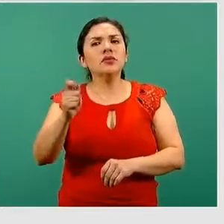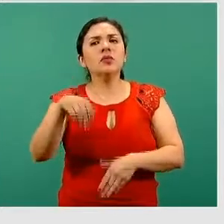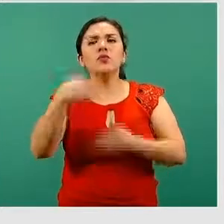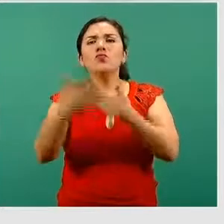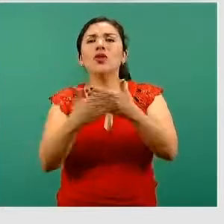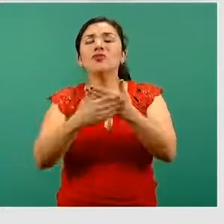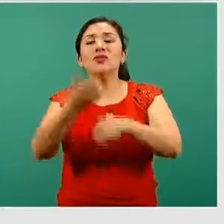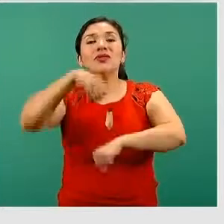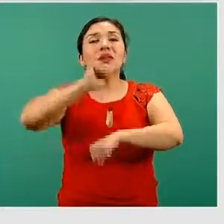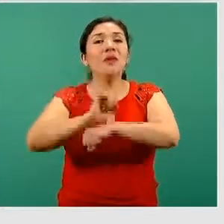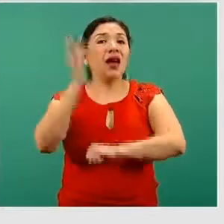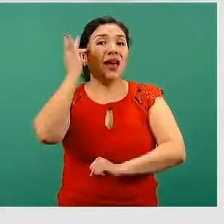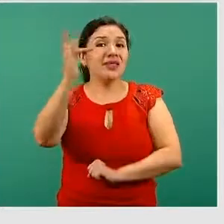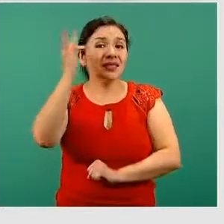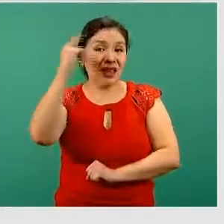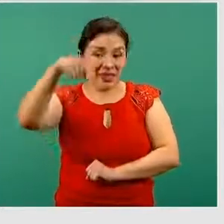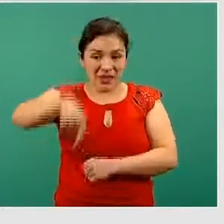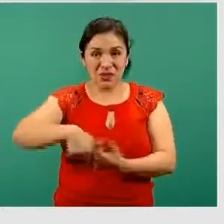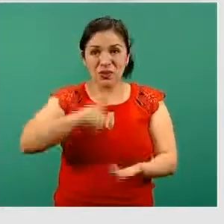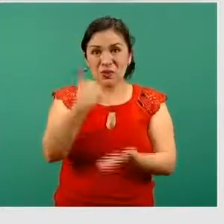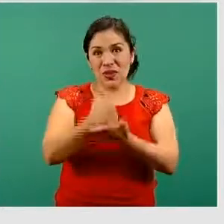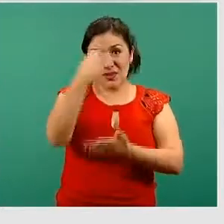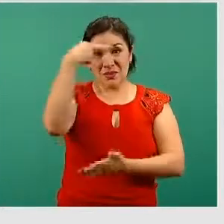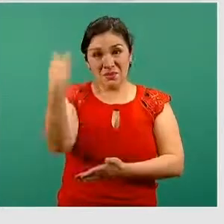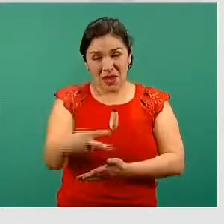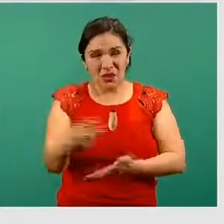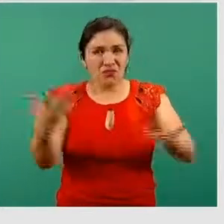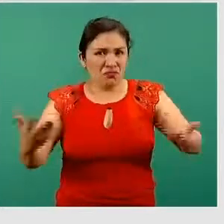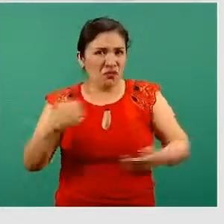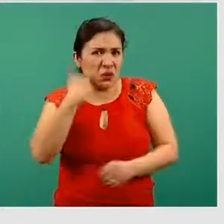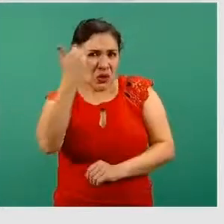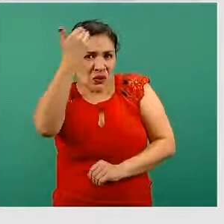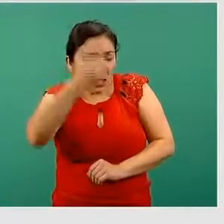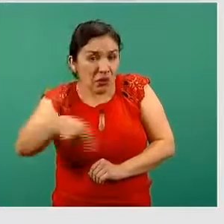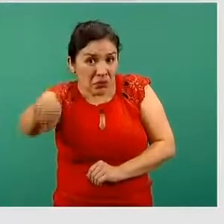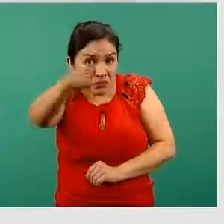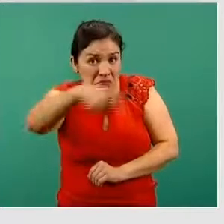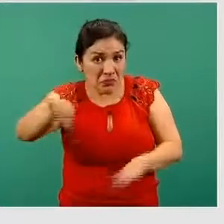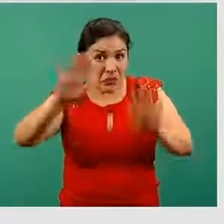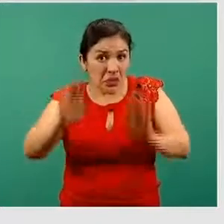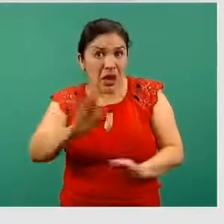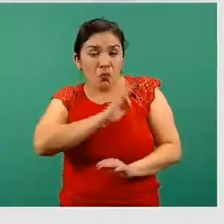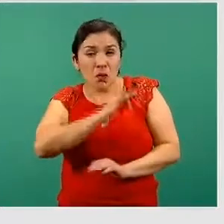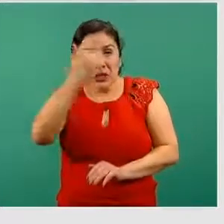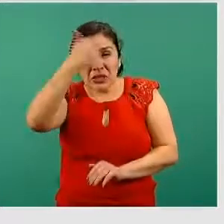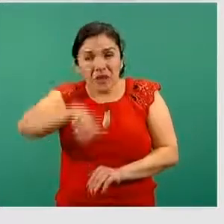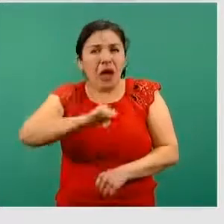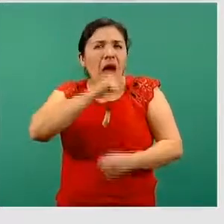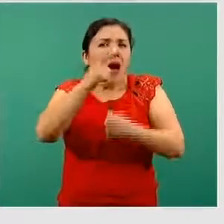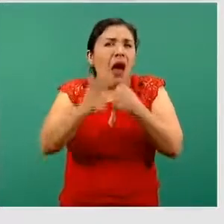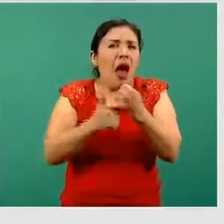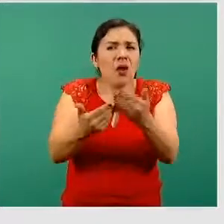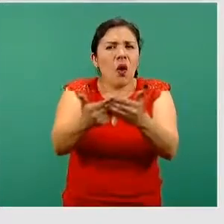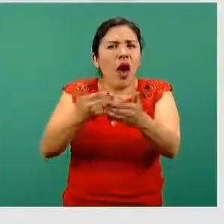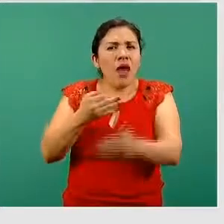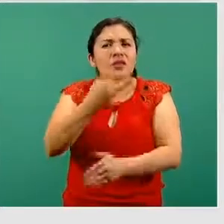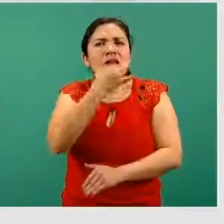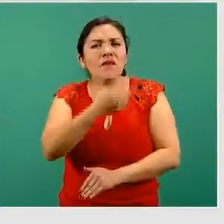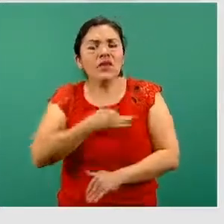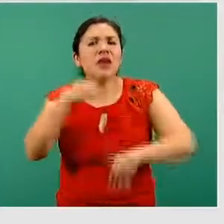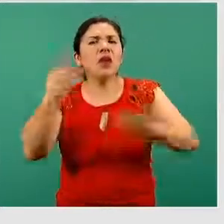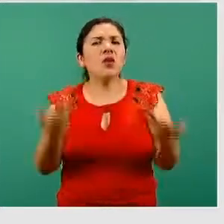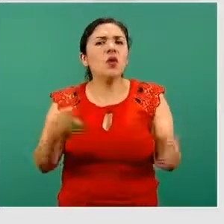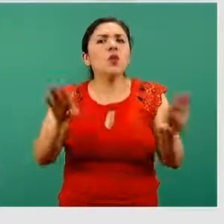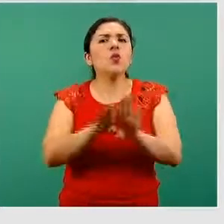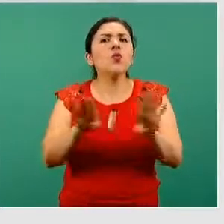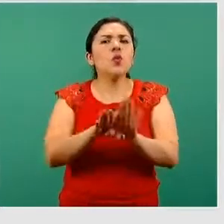Semana Santa aquí en la Ciudad de México. Queríamos ver si ustedes ya nos pueden adelantar algo referente a cómo